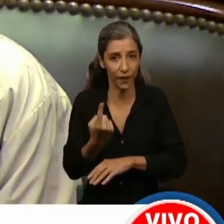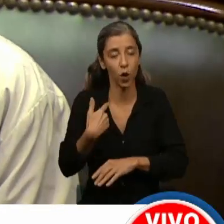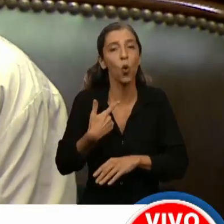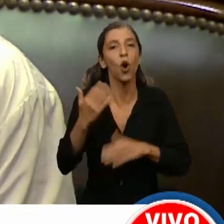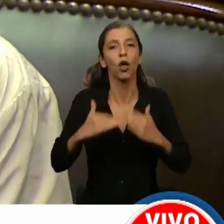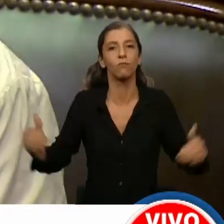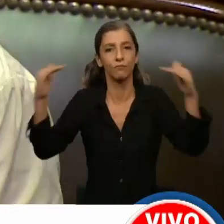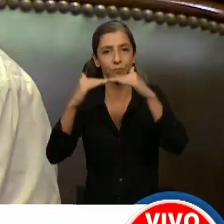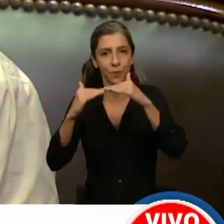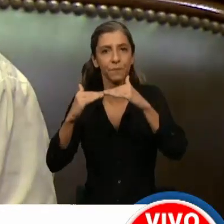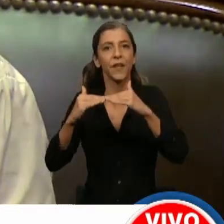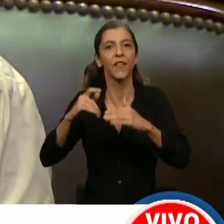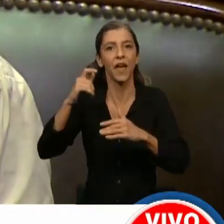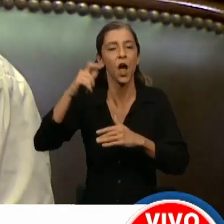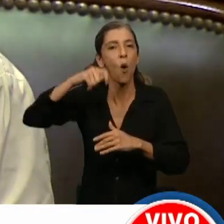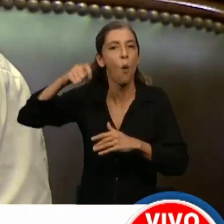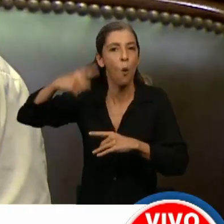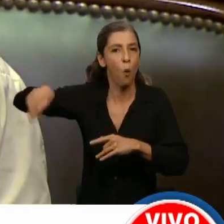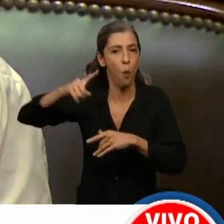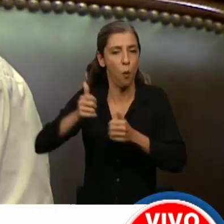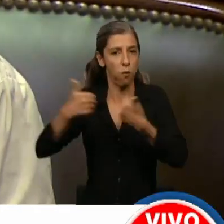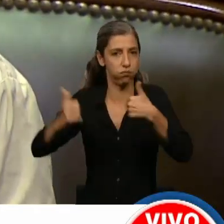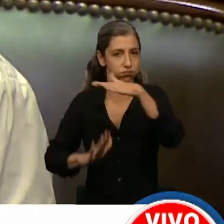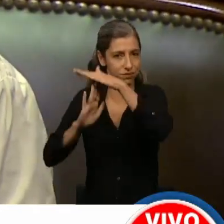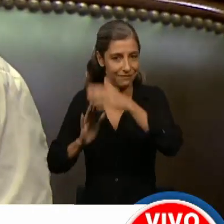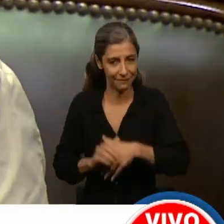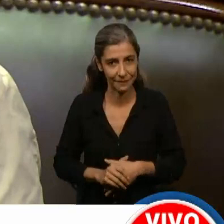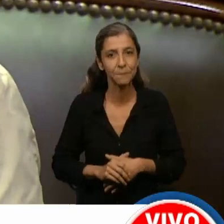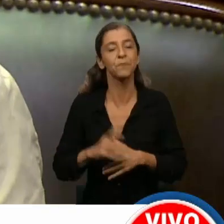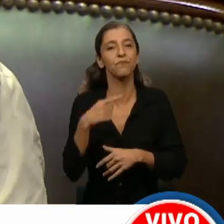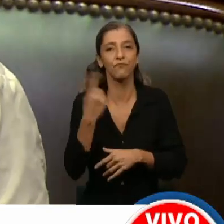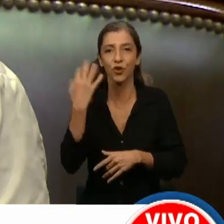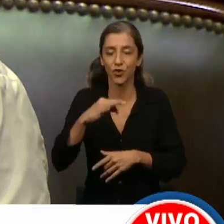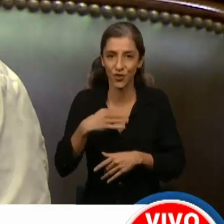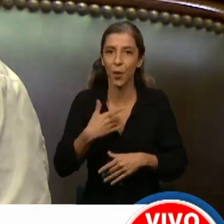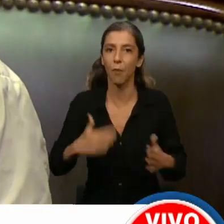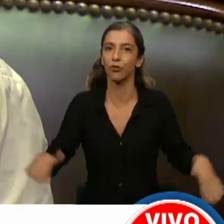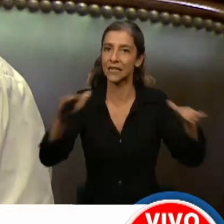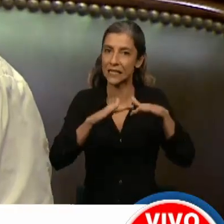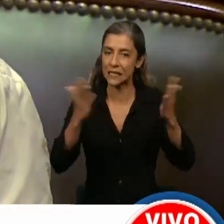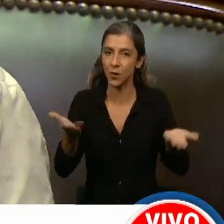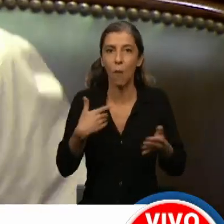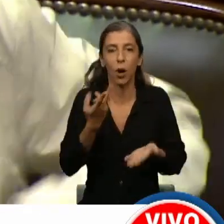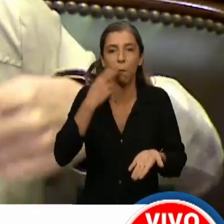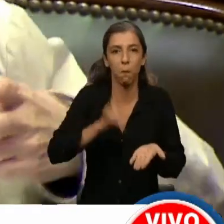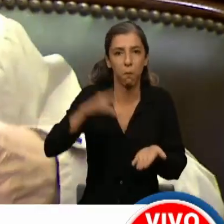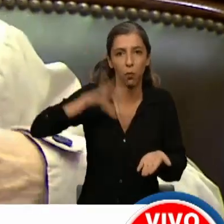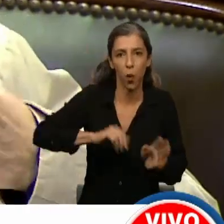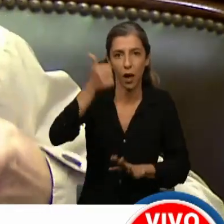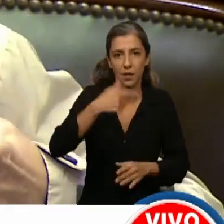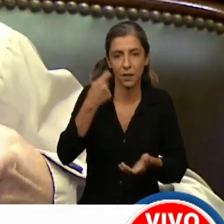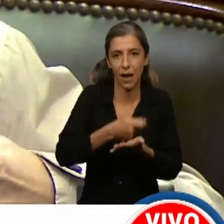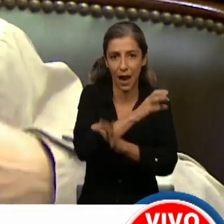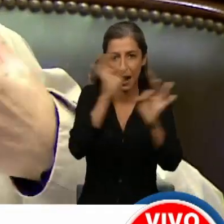la Corte Suprema. Hay que empezar a separar, tiene dos problemas esto: no pagan impuesto a las ganancias y no se vuelve incompatible, no